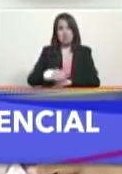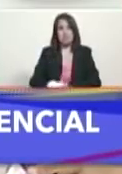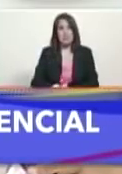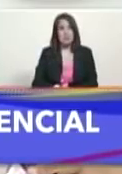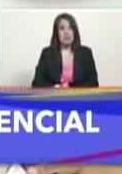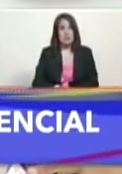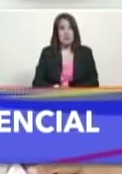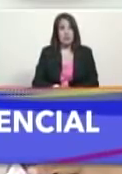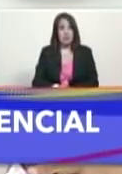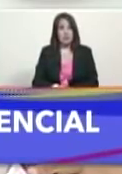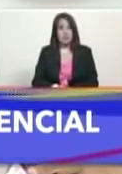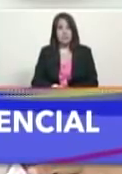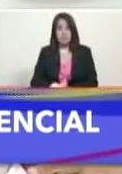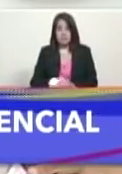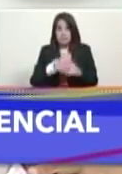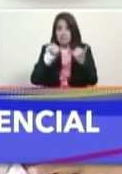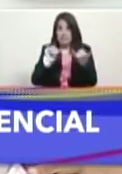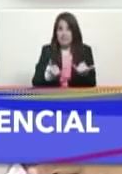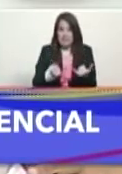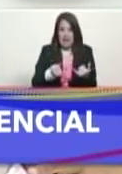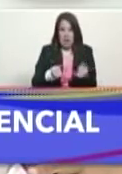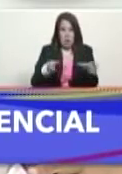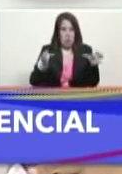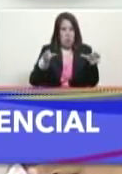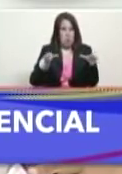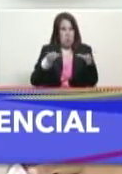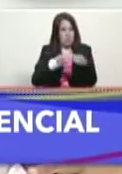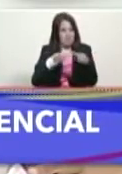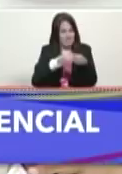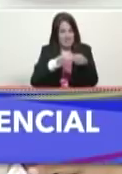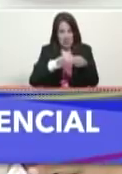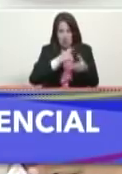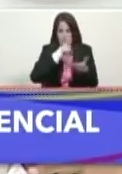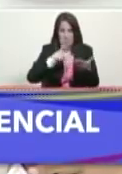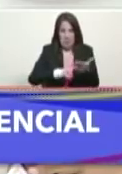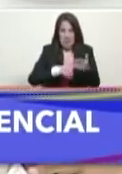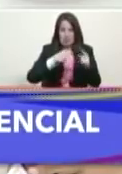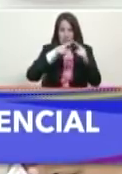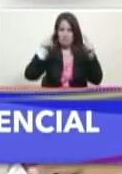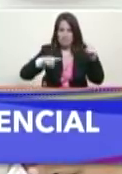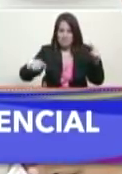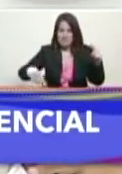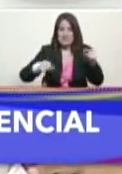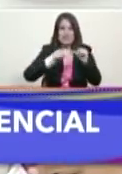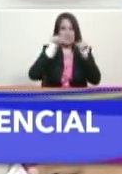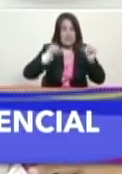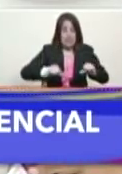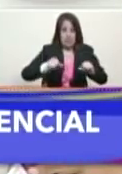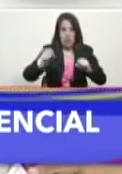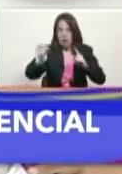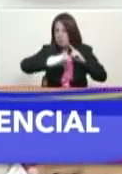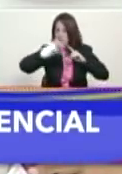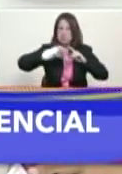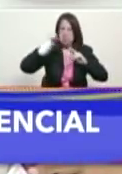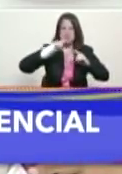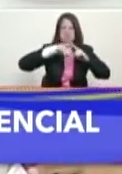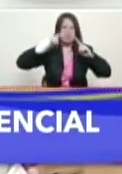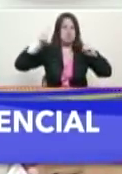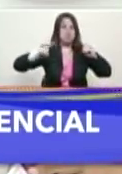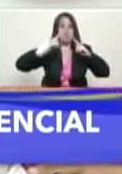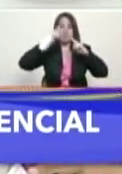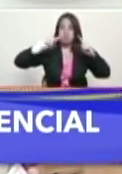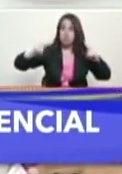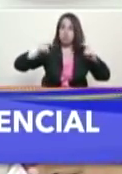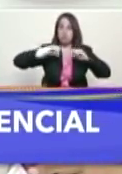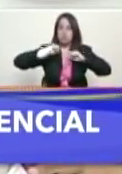De raíz. Y hemos recuperado el cuerpo eléctrico del país. Y no podemos dejar que